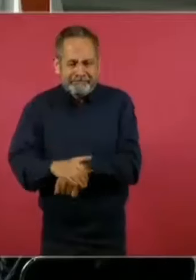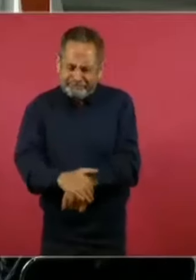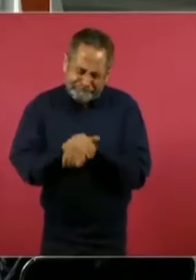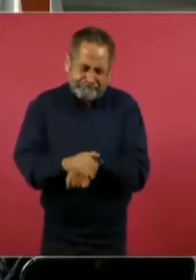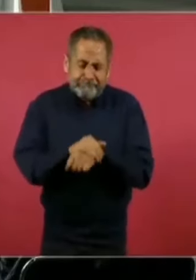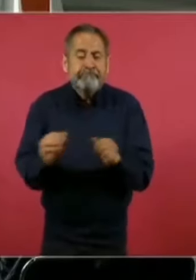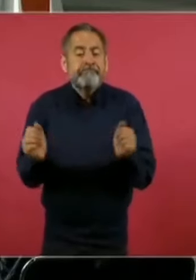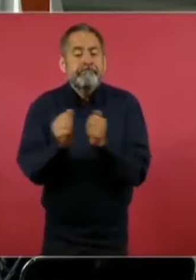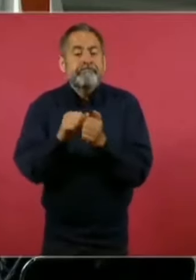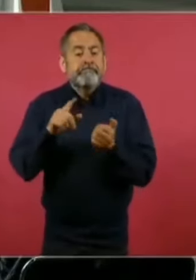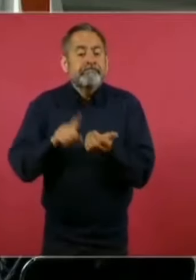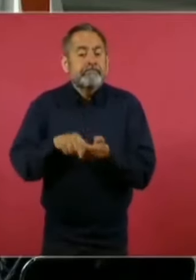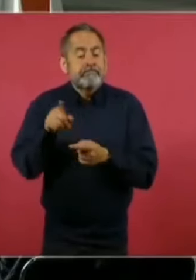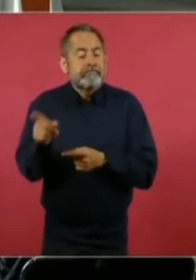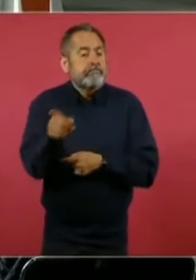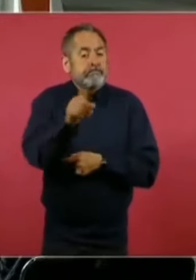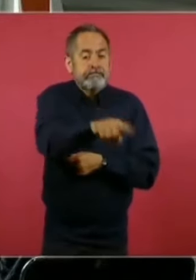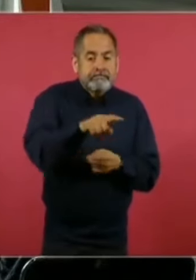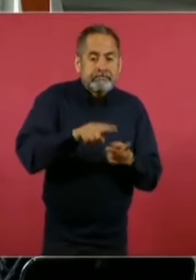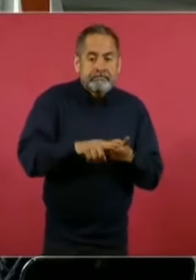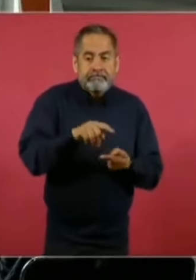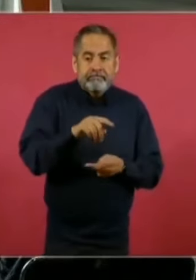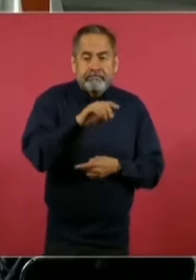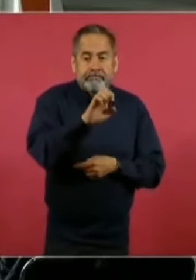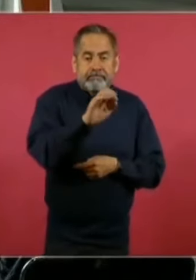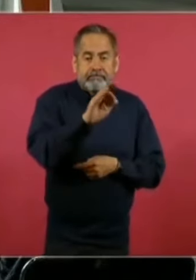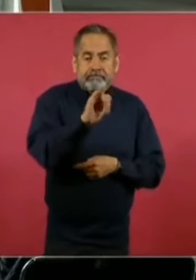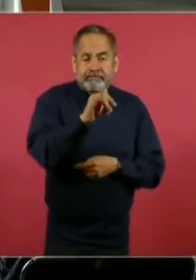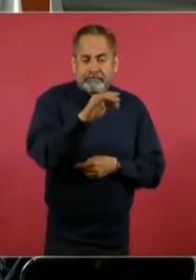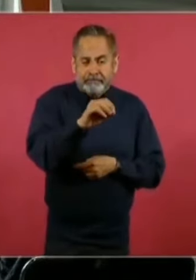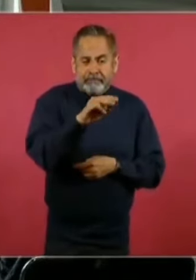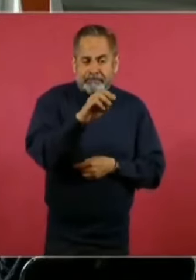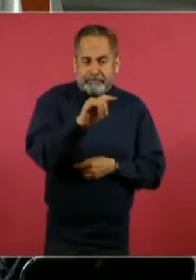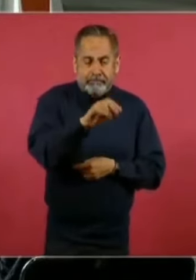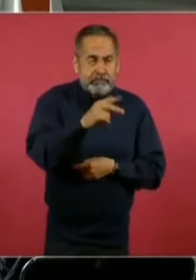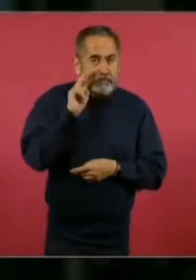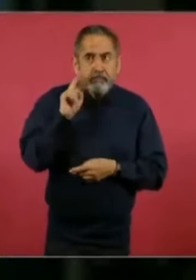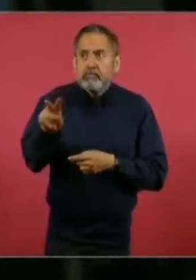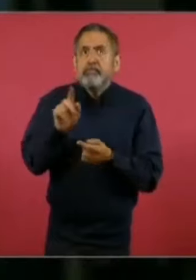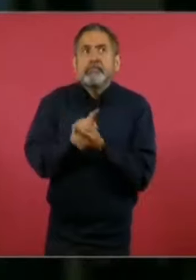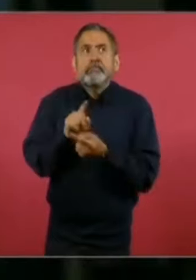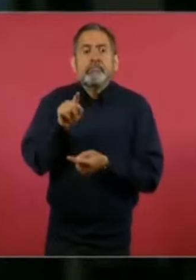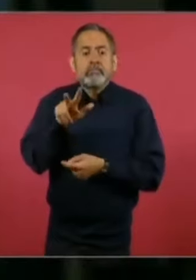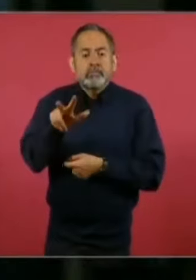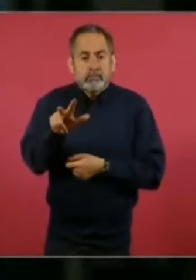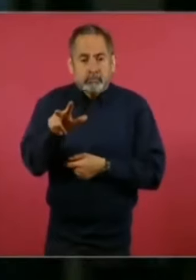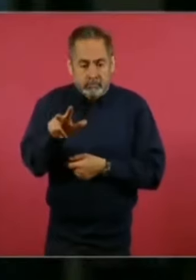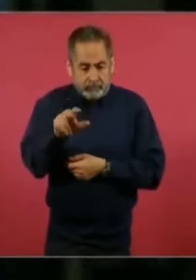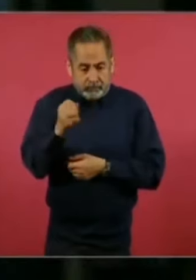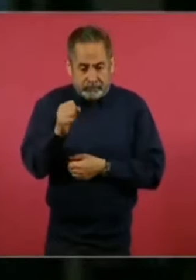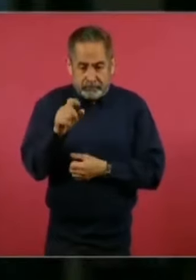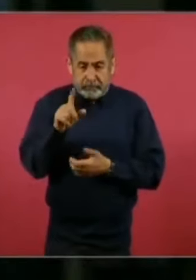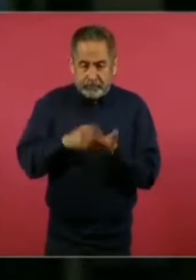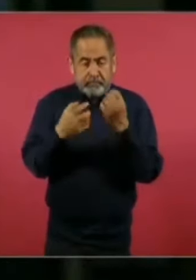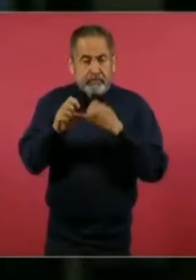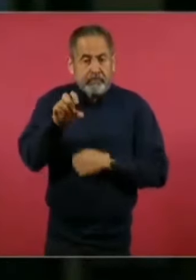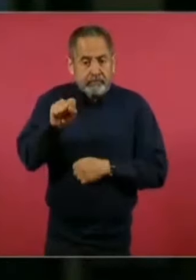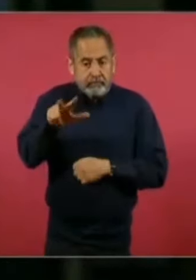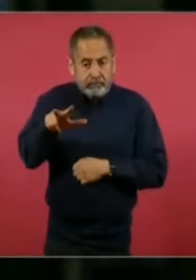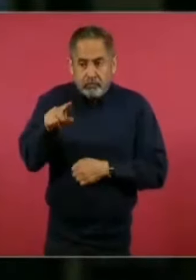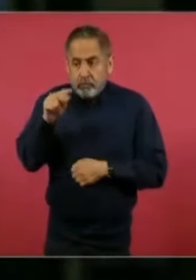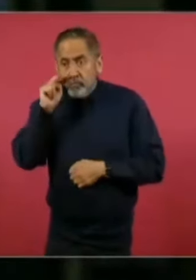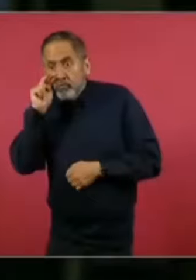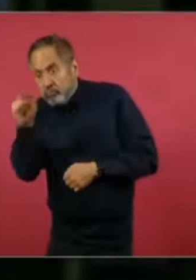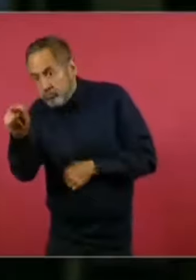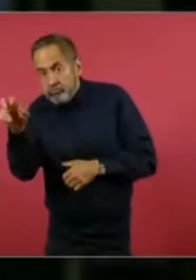gran amigo de la maestra Ifigenia Martínez, a quien yo vi el 18 de septiembre del 68, detenida en el